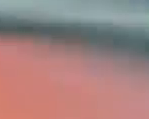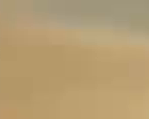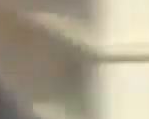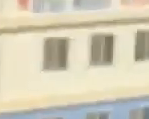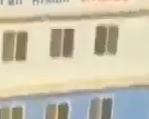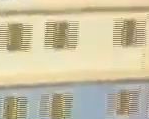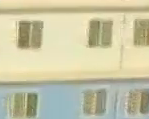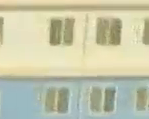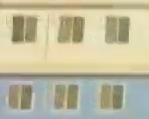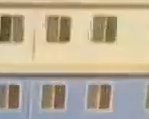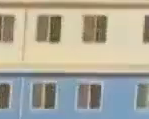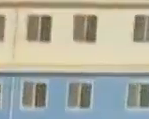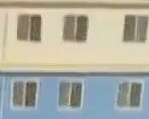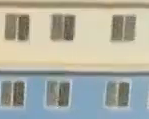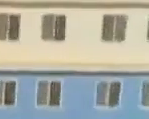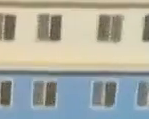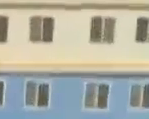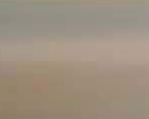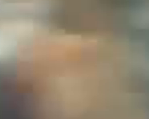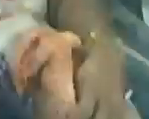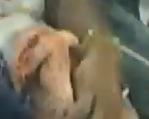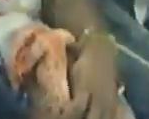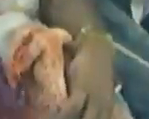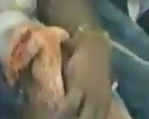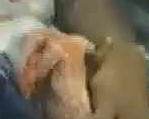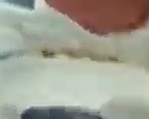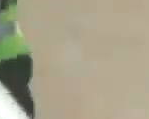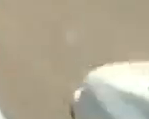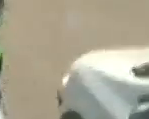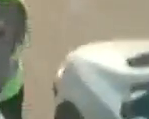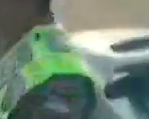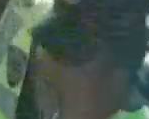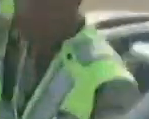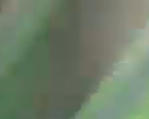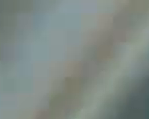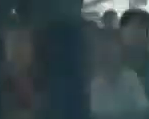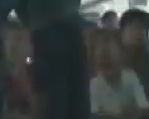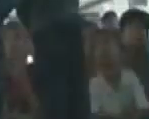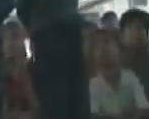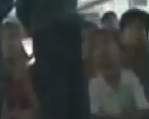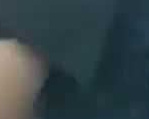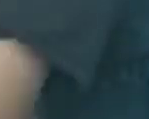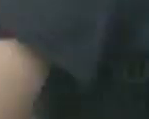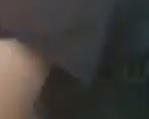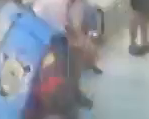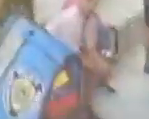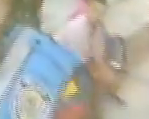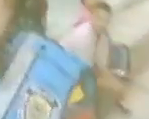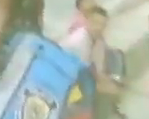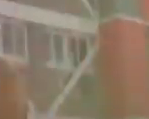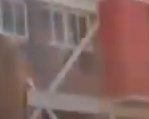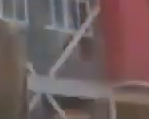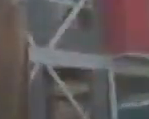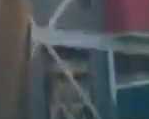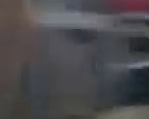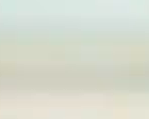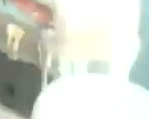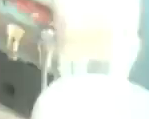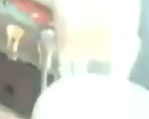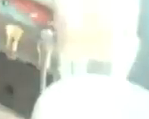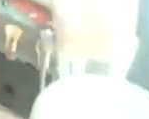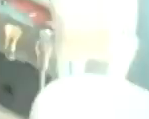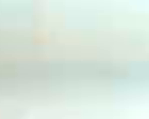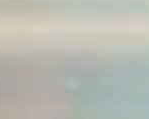pueblo. El sistema de misiones y grandes misiones son el gran escudo para defender al pueblo del bloqueo y de los